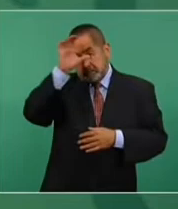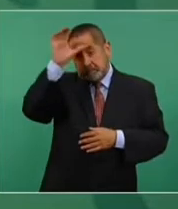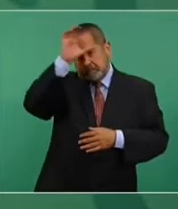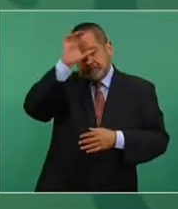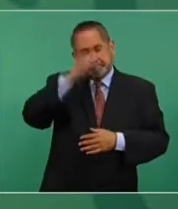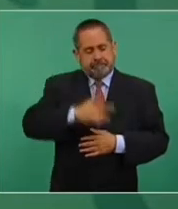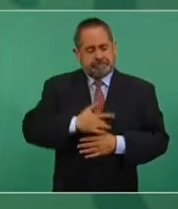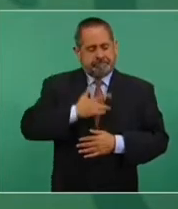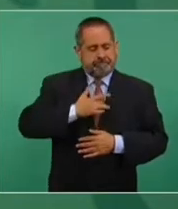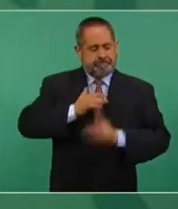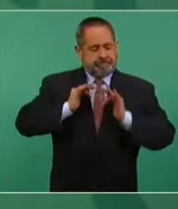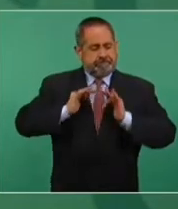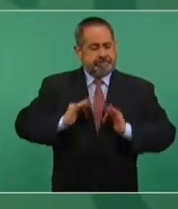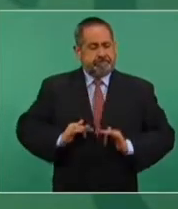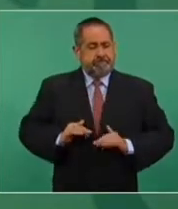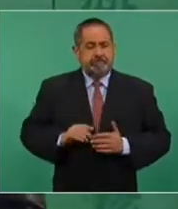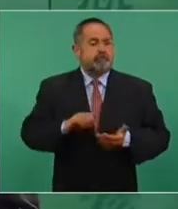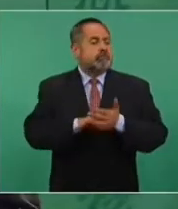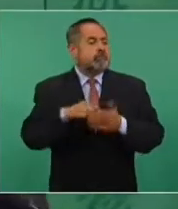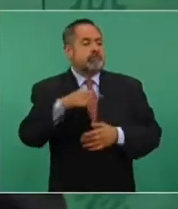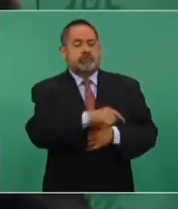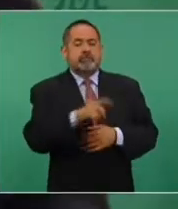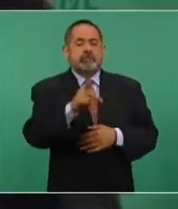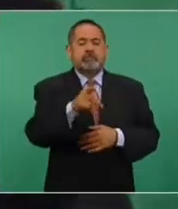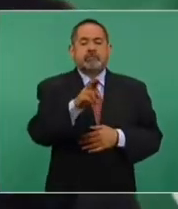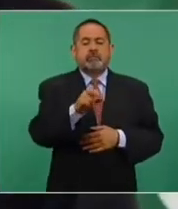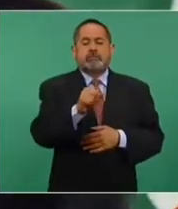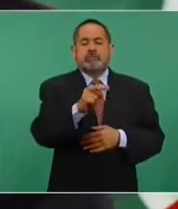Si Krause sale a decir de que